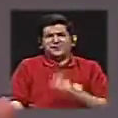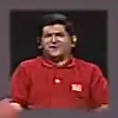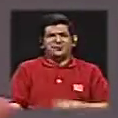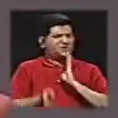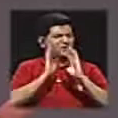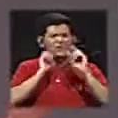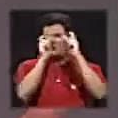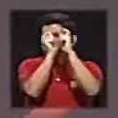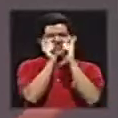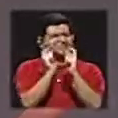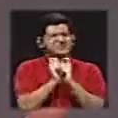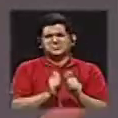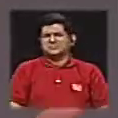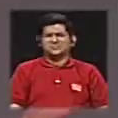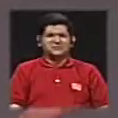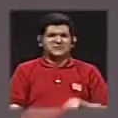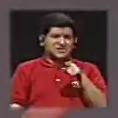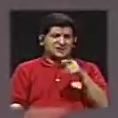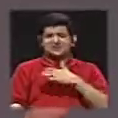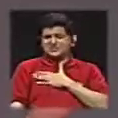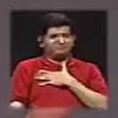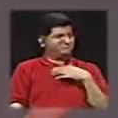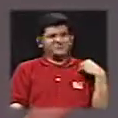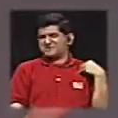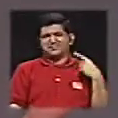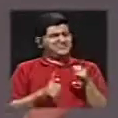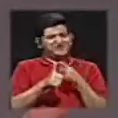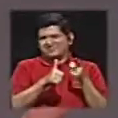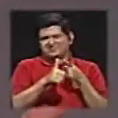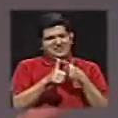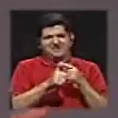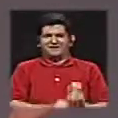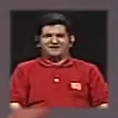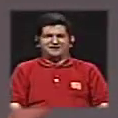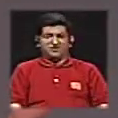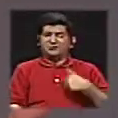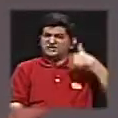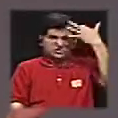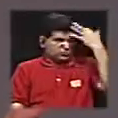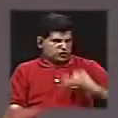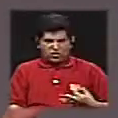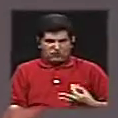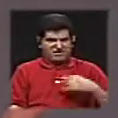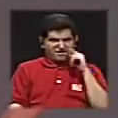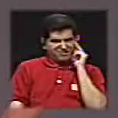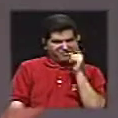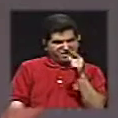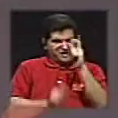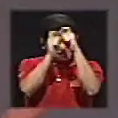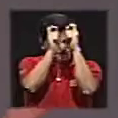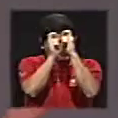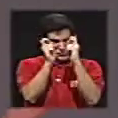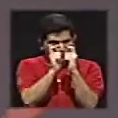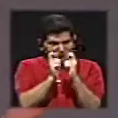hablar de esos detalles, porque no es cosa que me agrade, en primer lugar, y no creo que traer esos